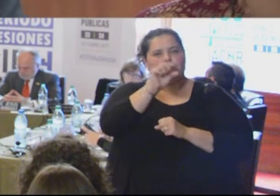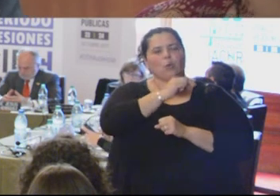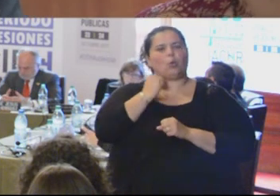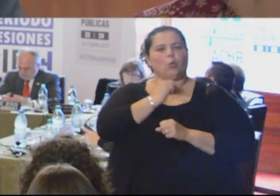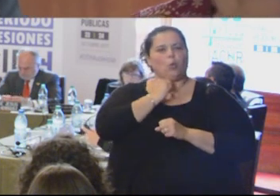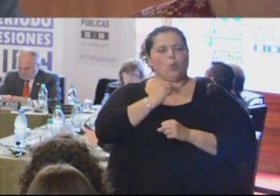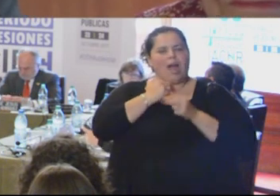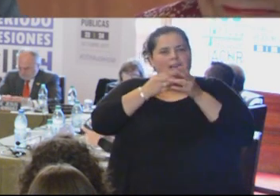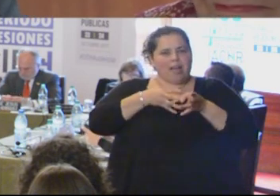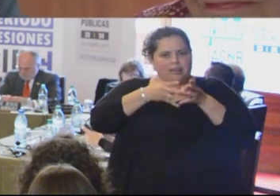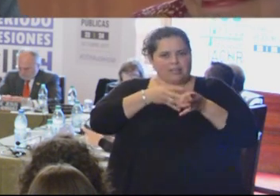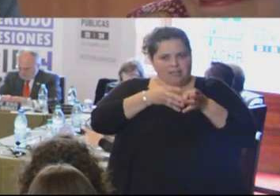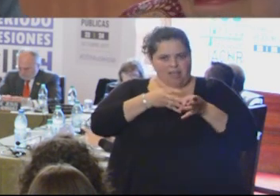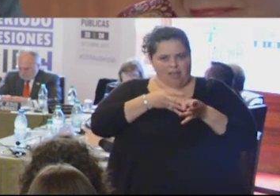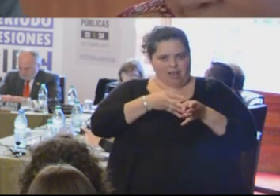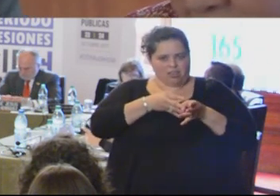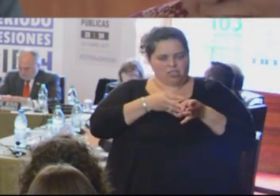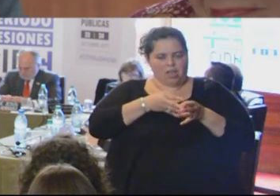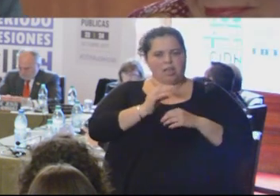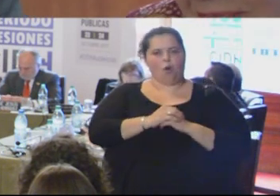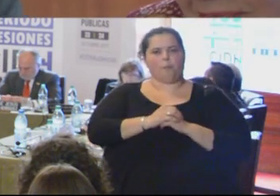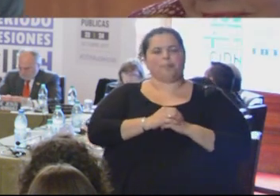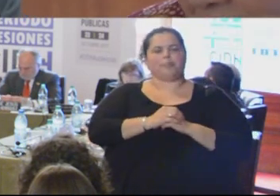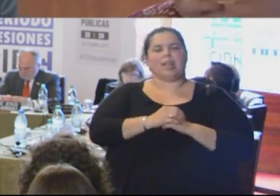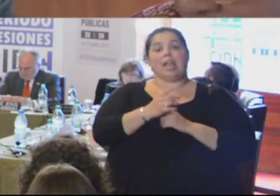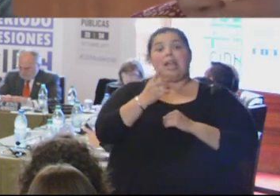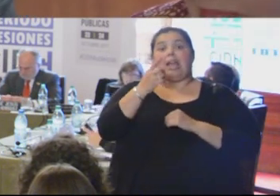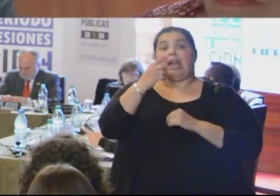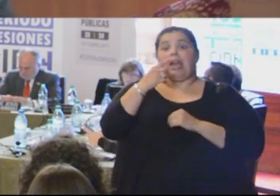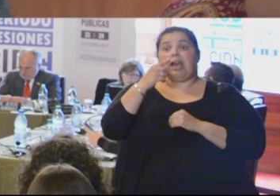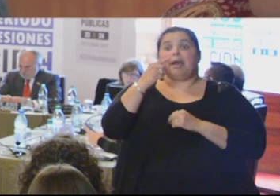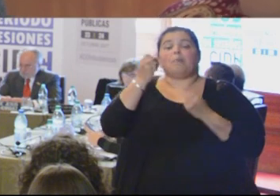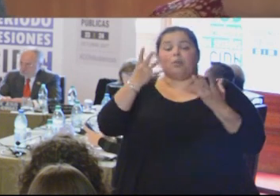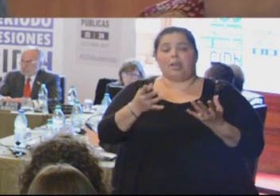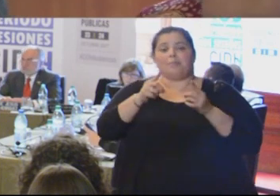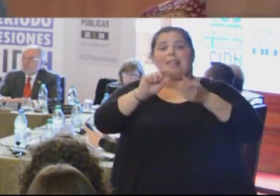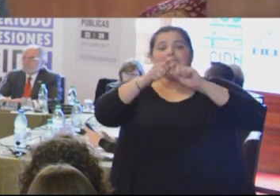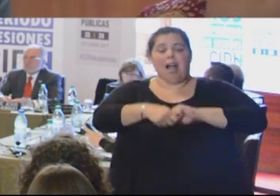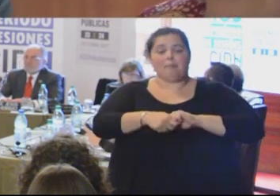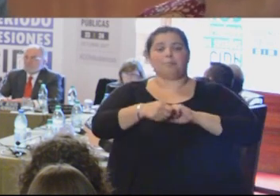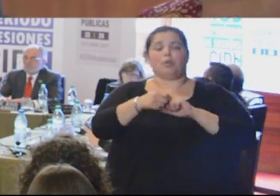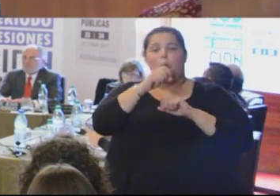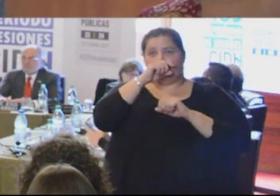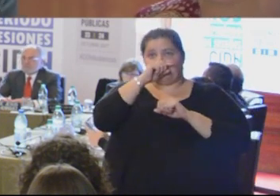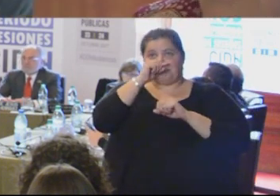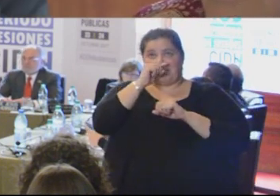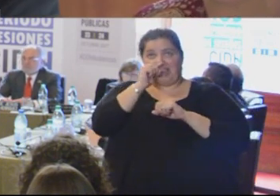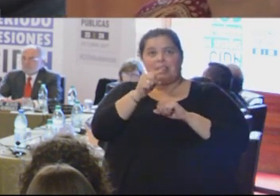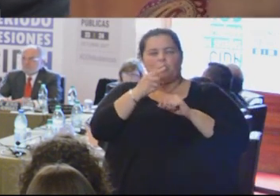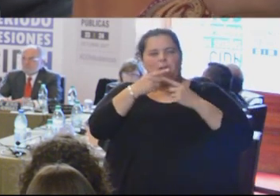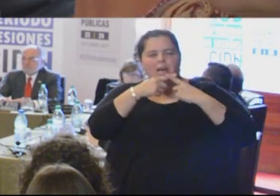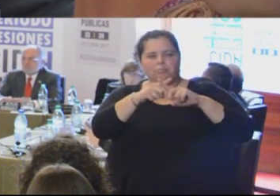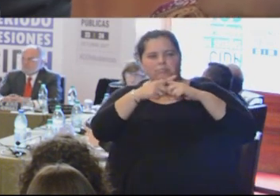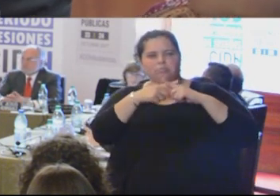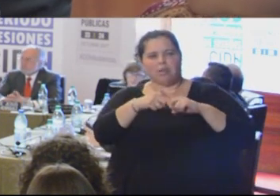tórax porque el cambio de una disputa por armas pasar